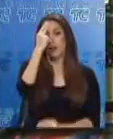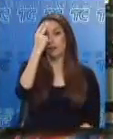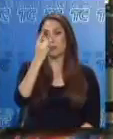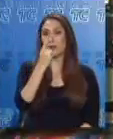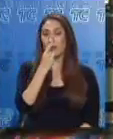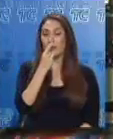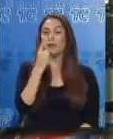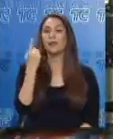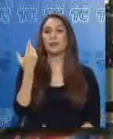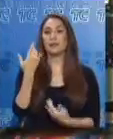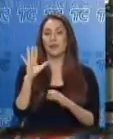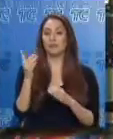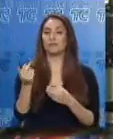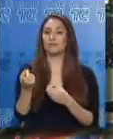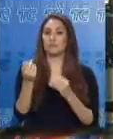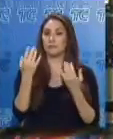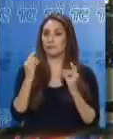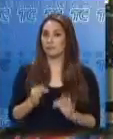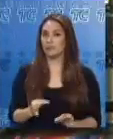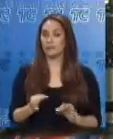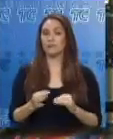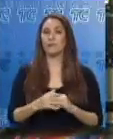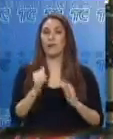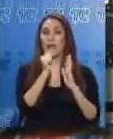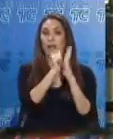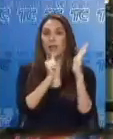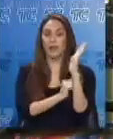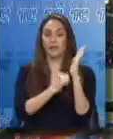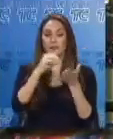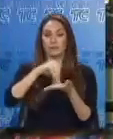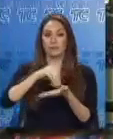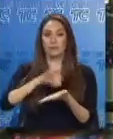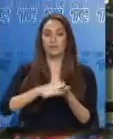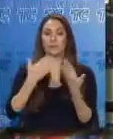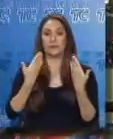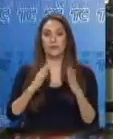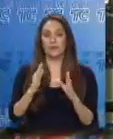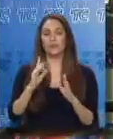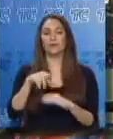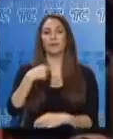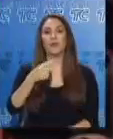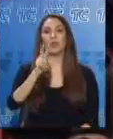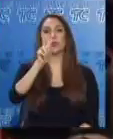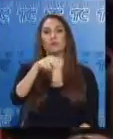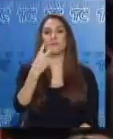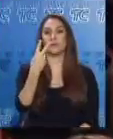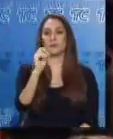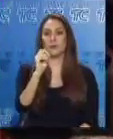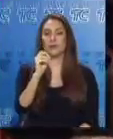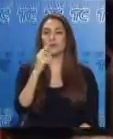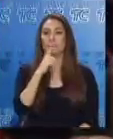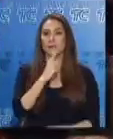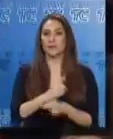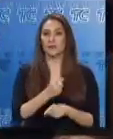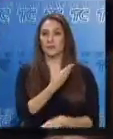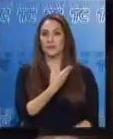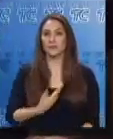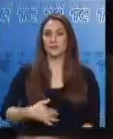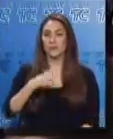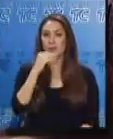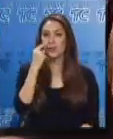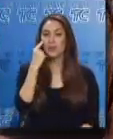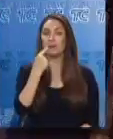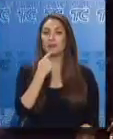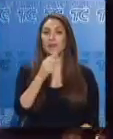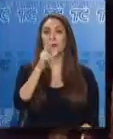pueda afinarse definitivamente la agenda para el año 2020. Allí el primer mandatario anunció que